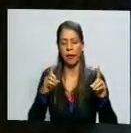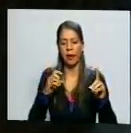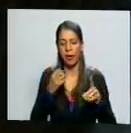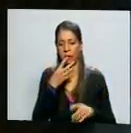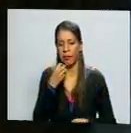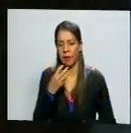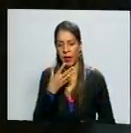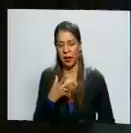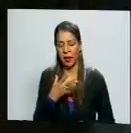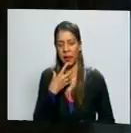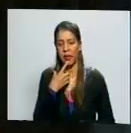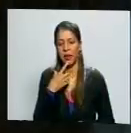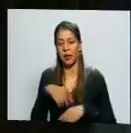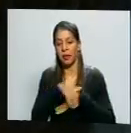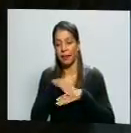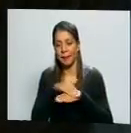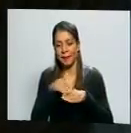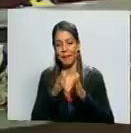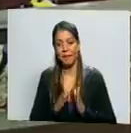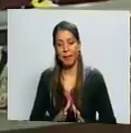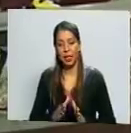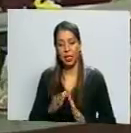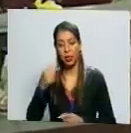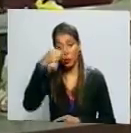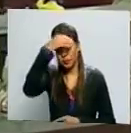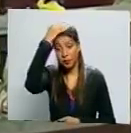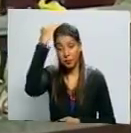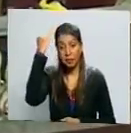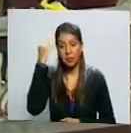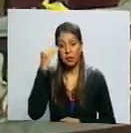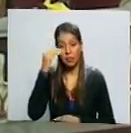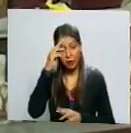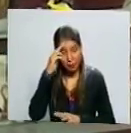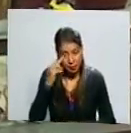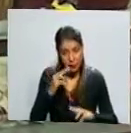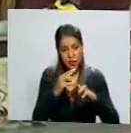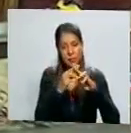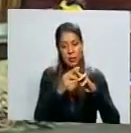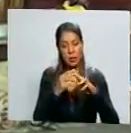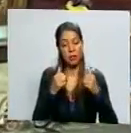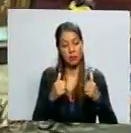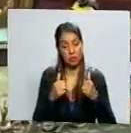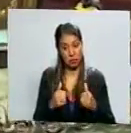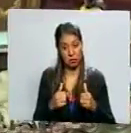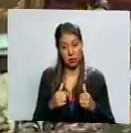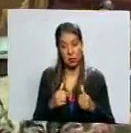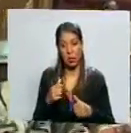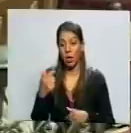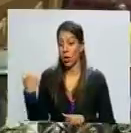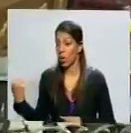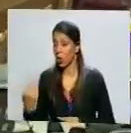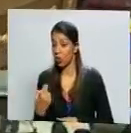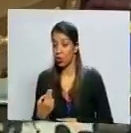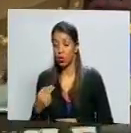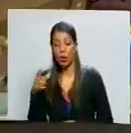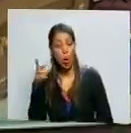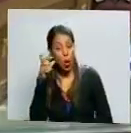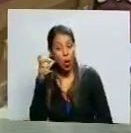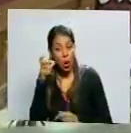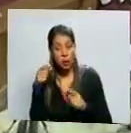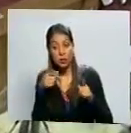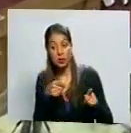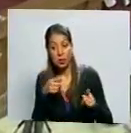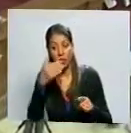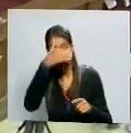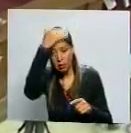extraordinaria, ministro, permítame decírselo y reconocerlo, entre los constituyentes que estábamos allí escuchando su intervención,